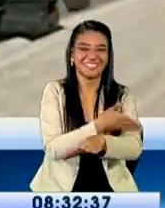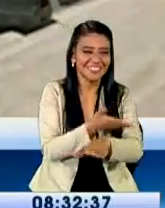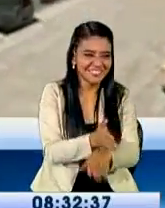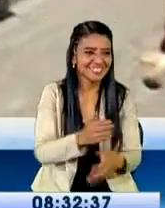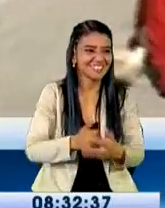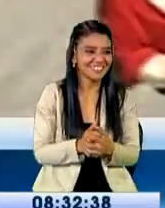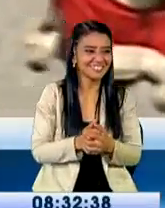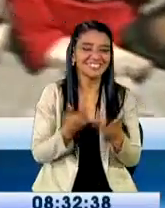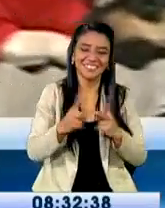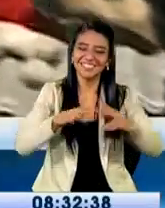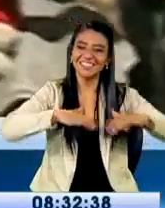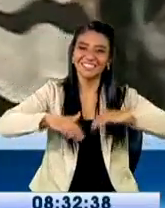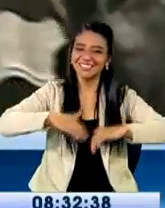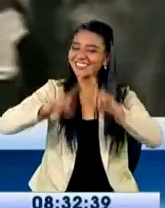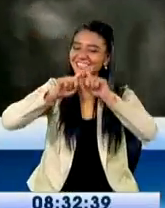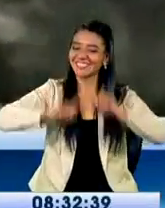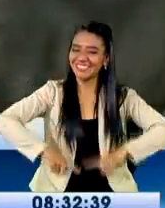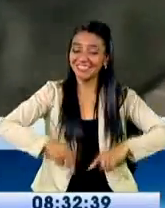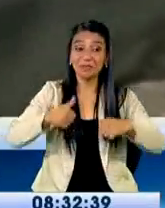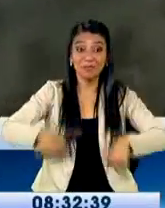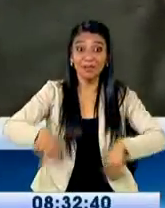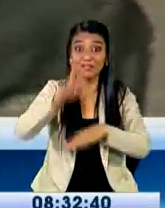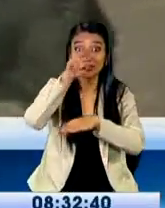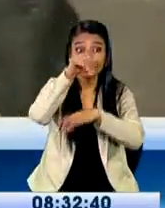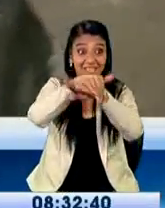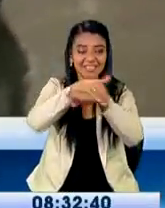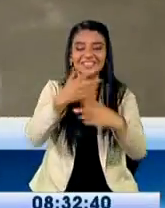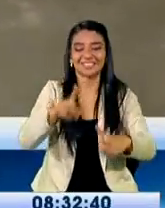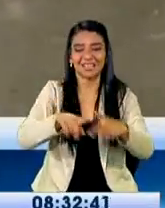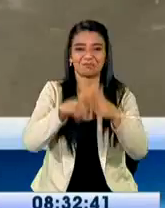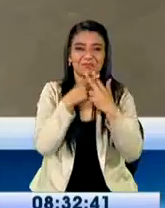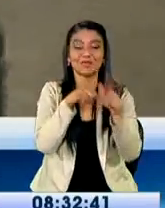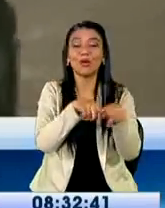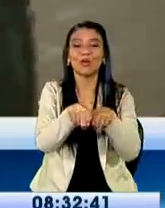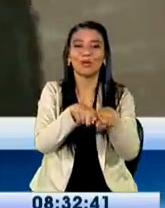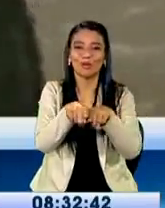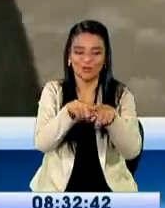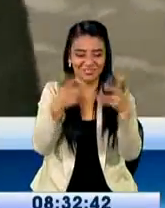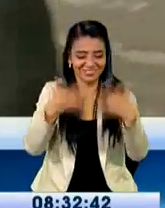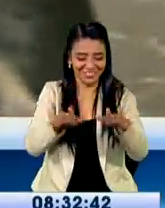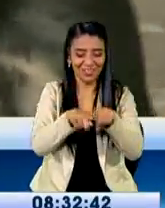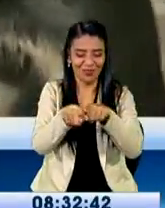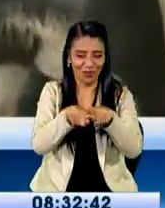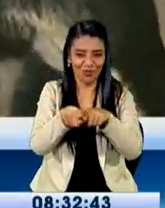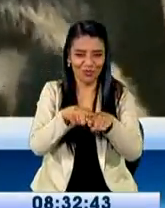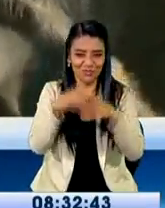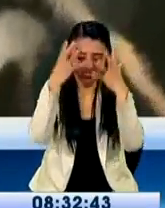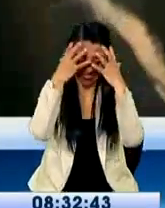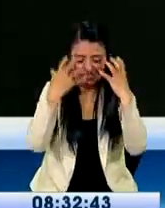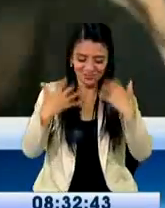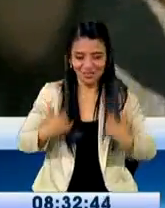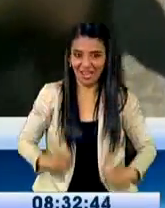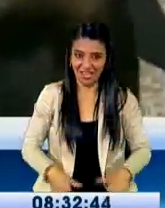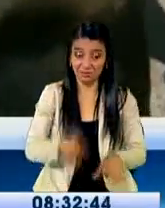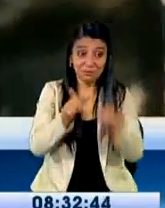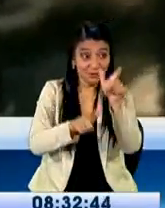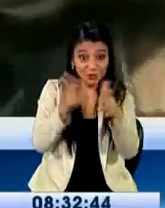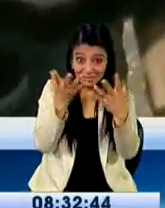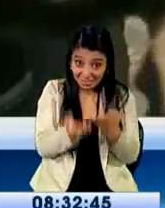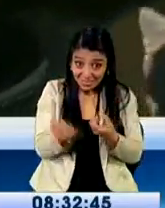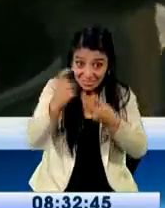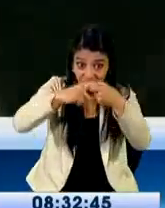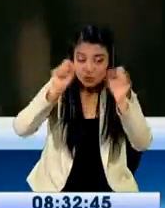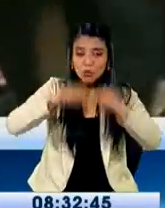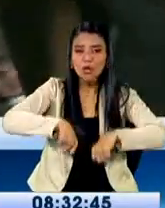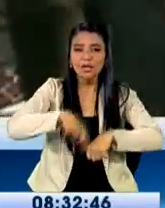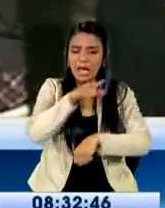haciendo algunas actividades. Pero a las 2 de la tarde empieza ya el concurso de disfraces. Las personas que quieran inscribirse pueden